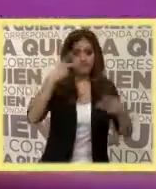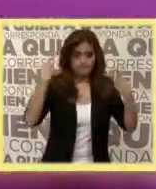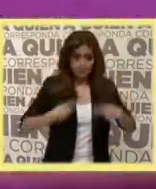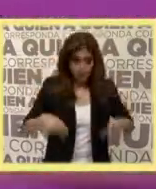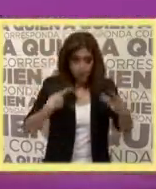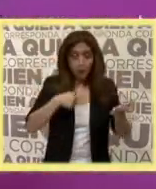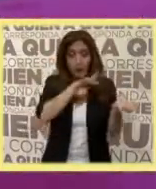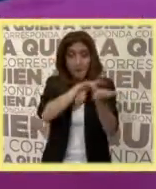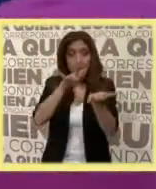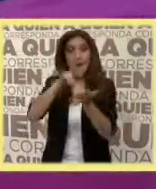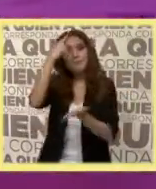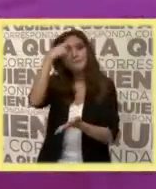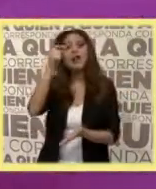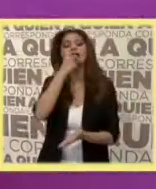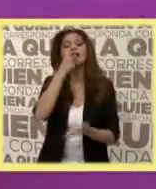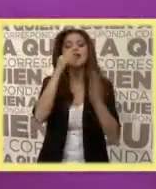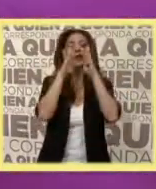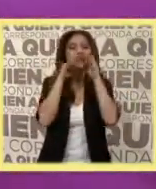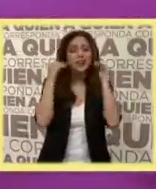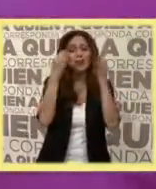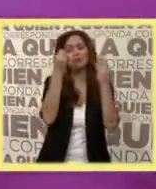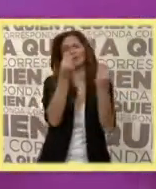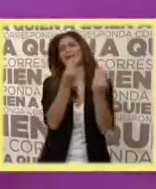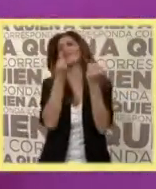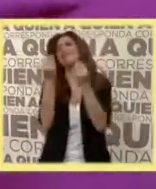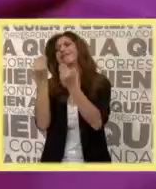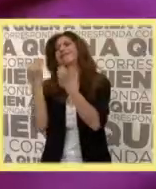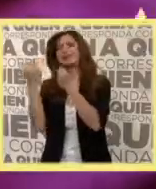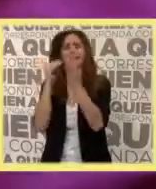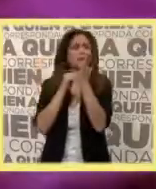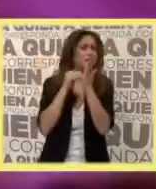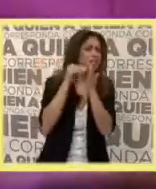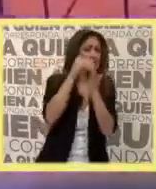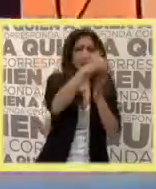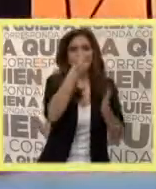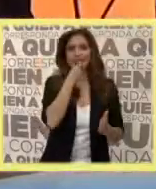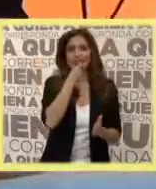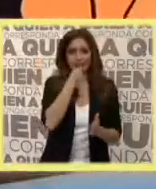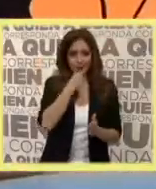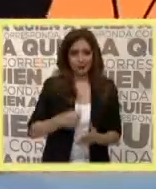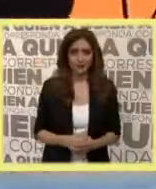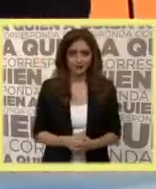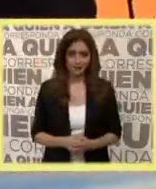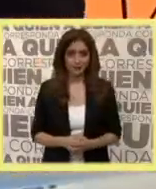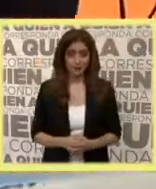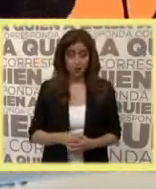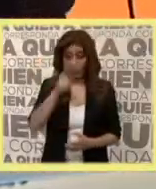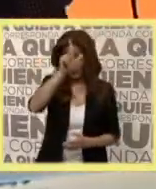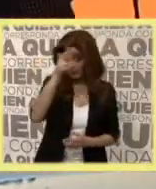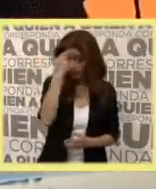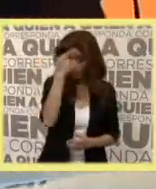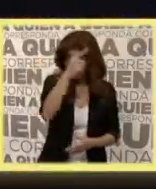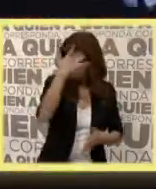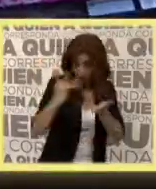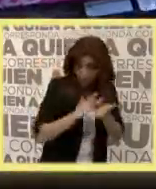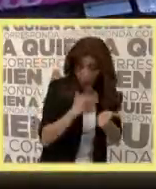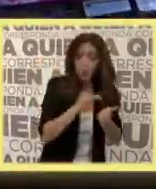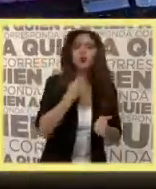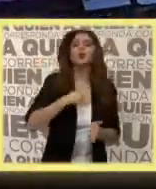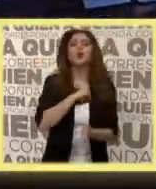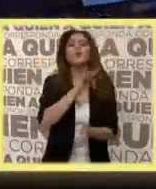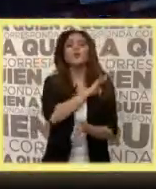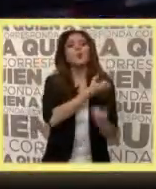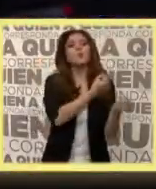para llevar sonrisas a muchos, miles, miles, millones de niños. Recuerda, con tu granito de arena